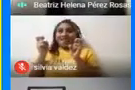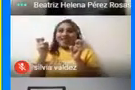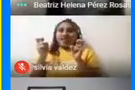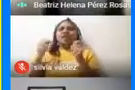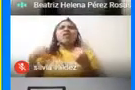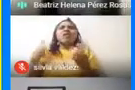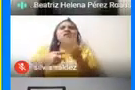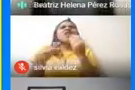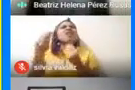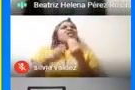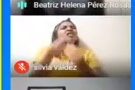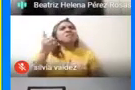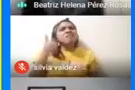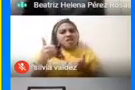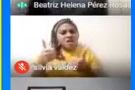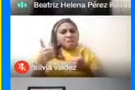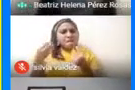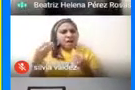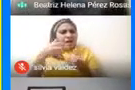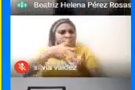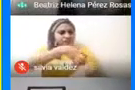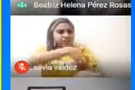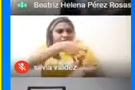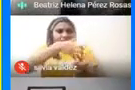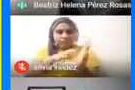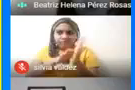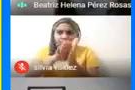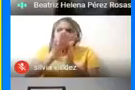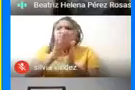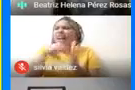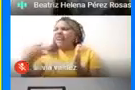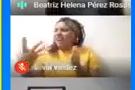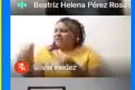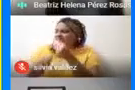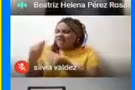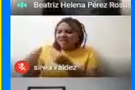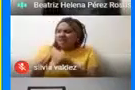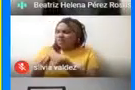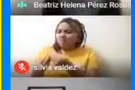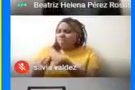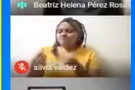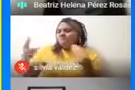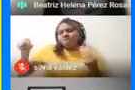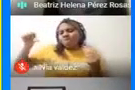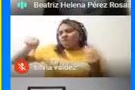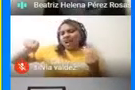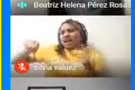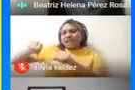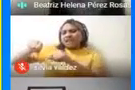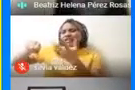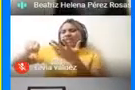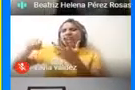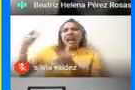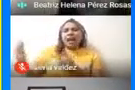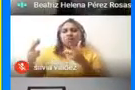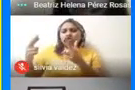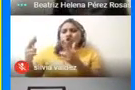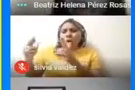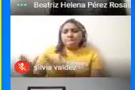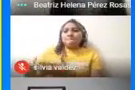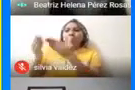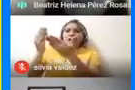bien para potenciarlo y que he hecho bien y que he hecho no he estado haciendo muy bien para no repetirlo y